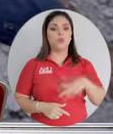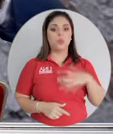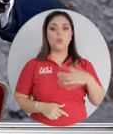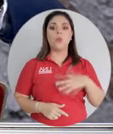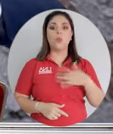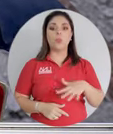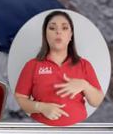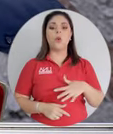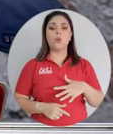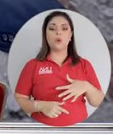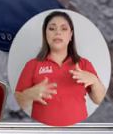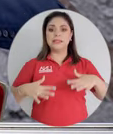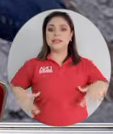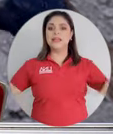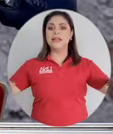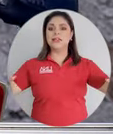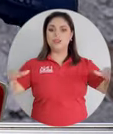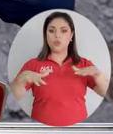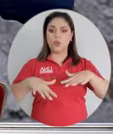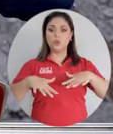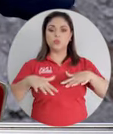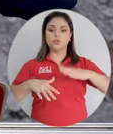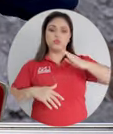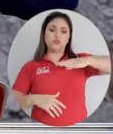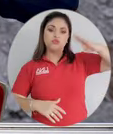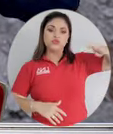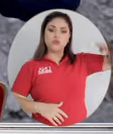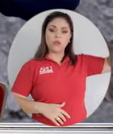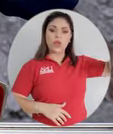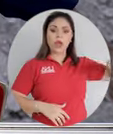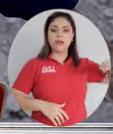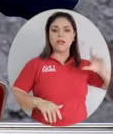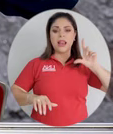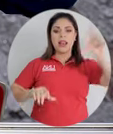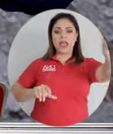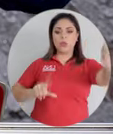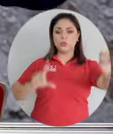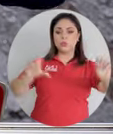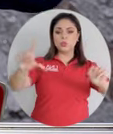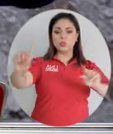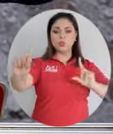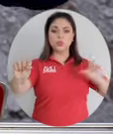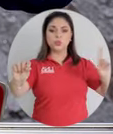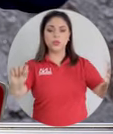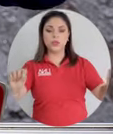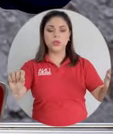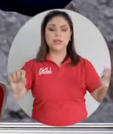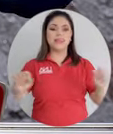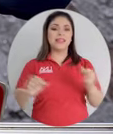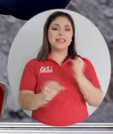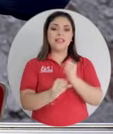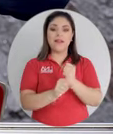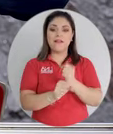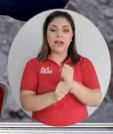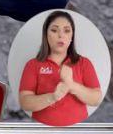también cómo los territorios periféricos, los territorios rurales con estructura